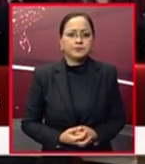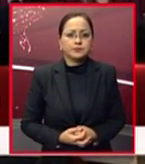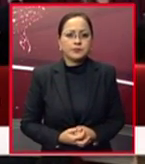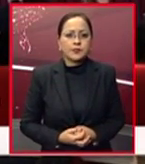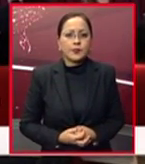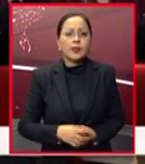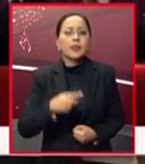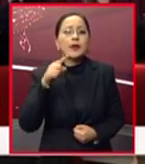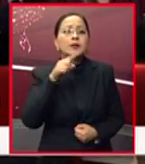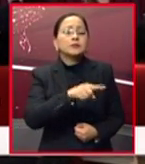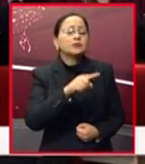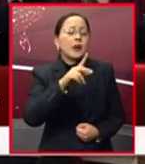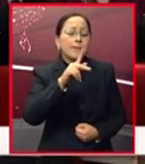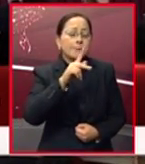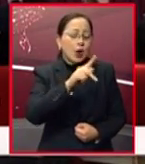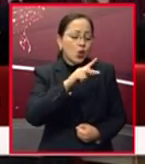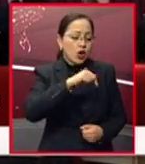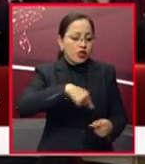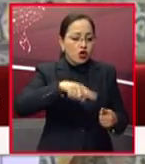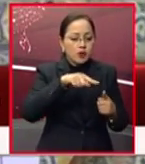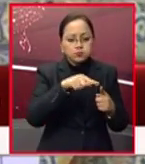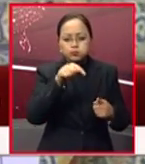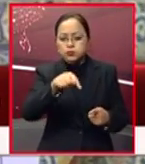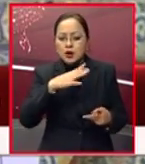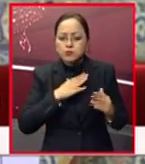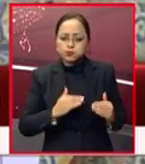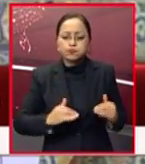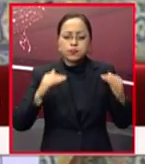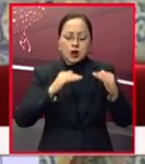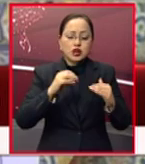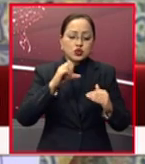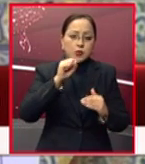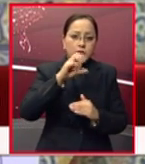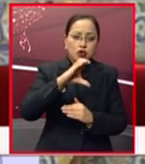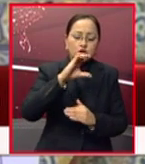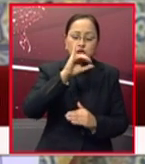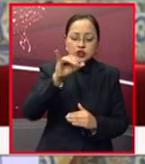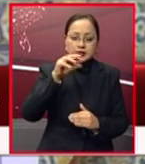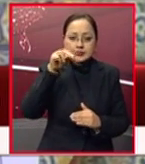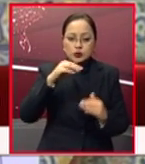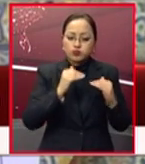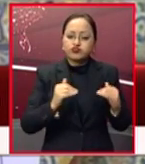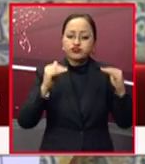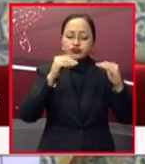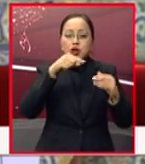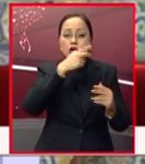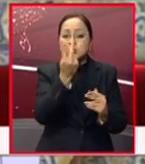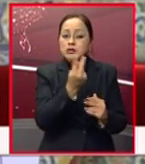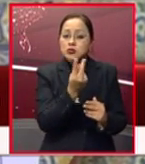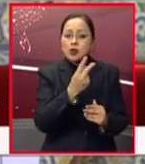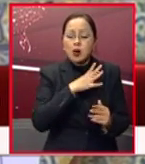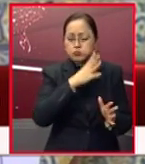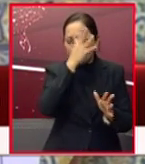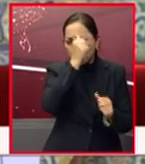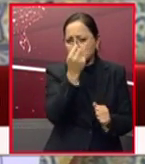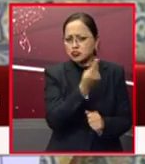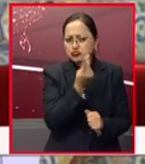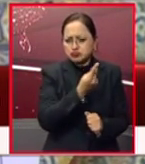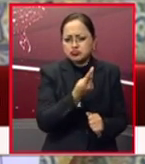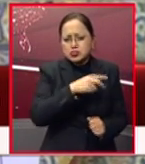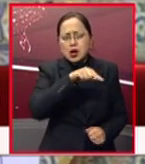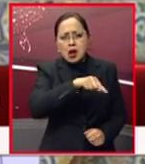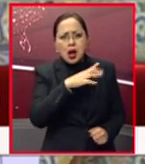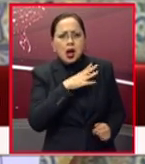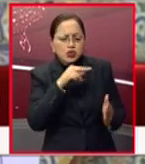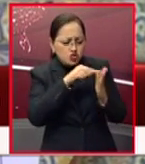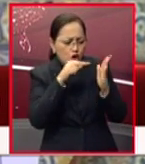La Procuradora General de la República y el ministro presidente de la Suprema Corte de Justicia de la Nación coincidieron en que el cumplimiento de las normas de la